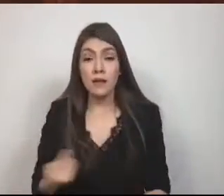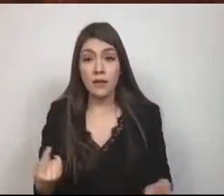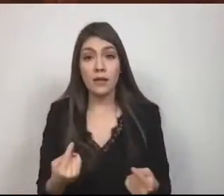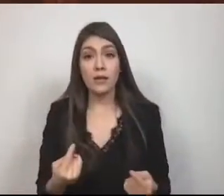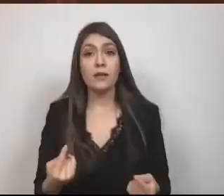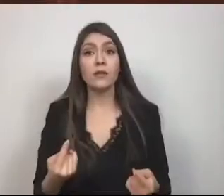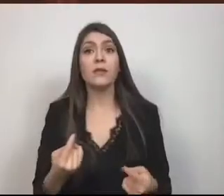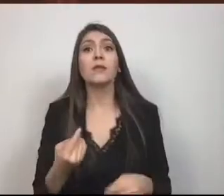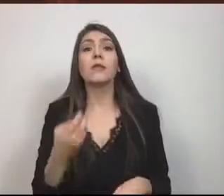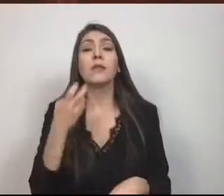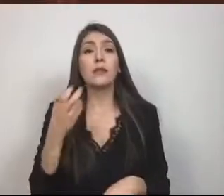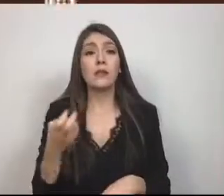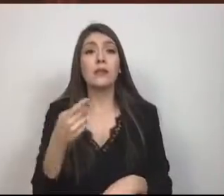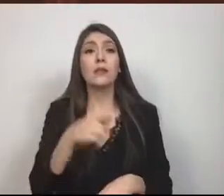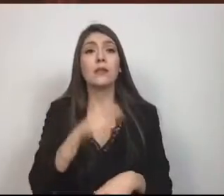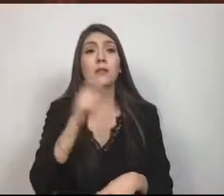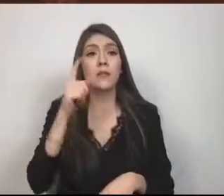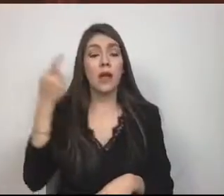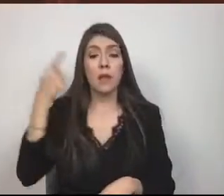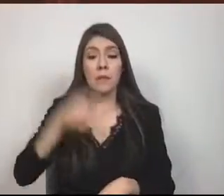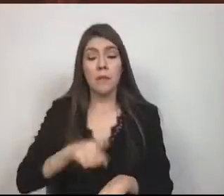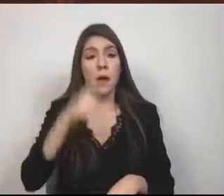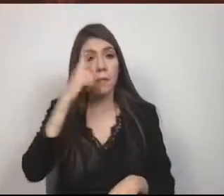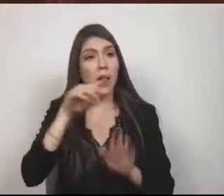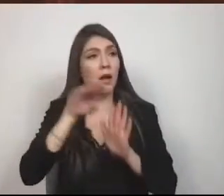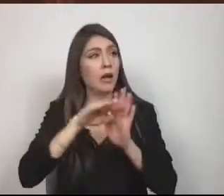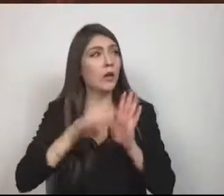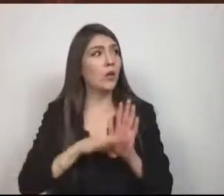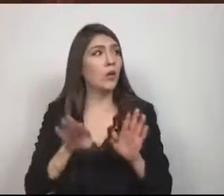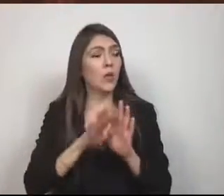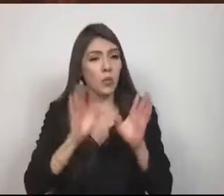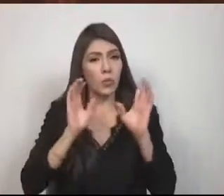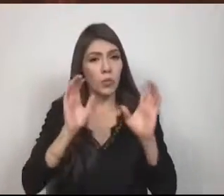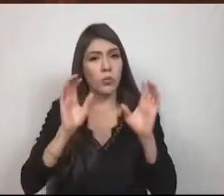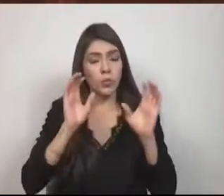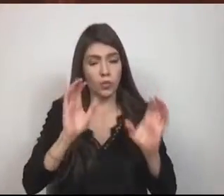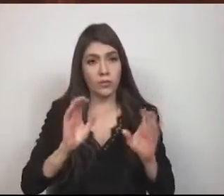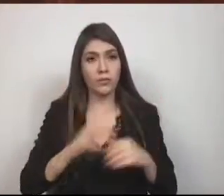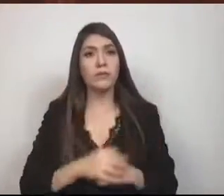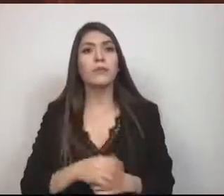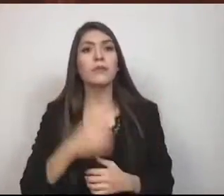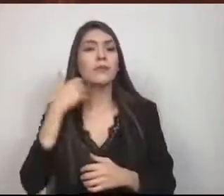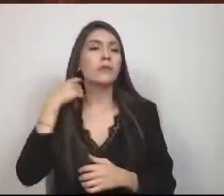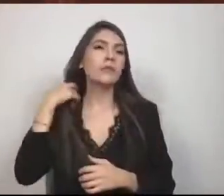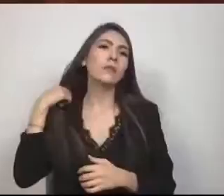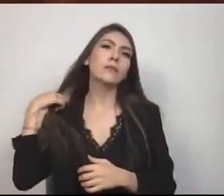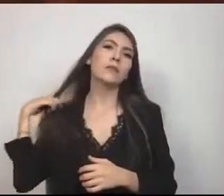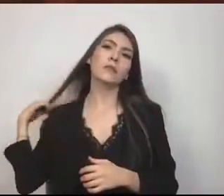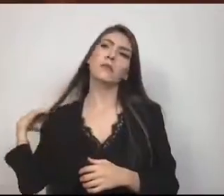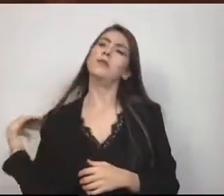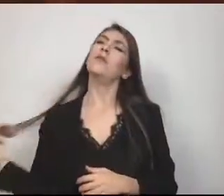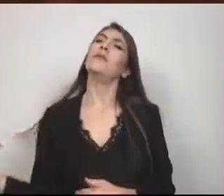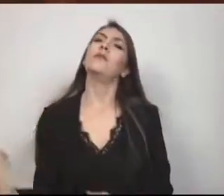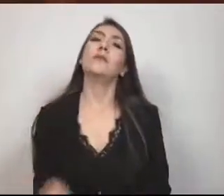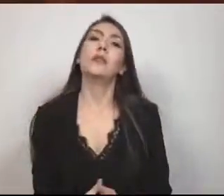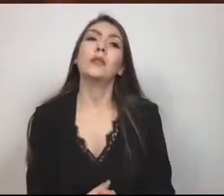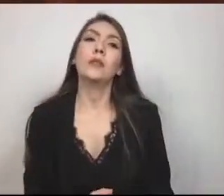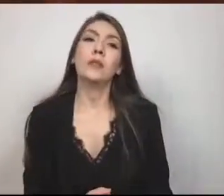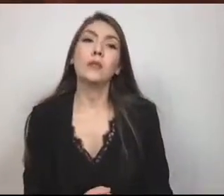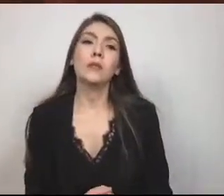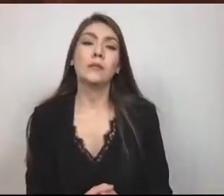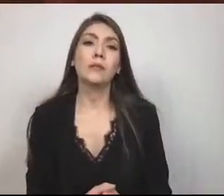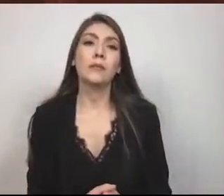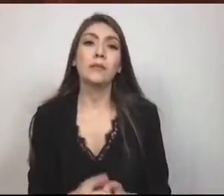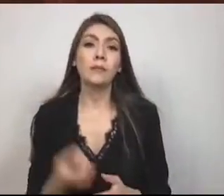de las órdenes de protección, entre otros. Por otra parte, el 1 de junio del presente